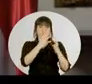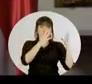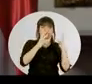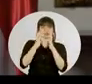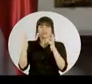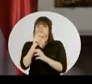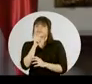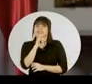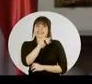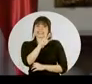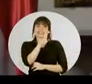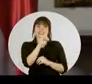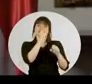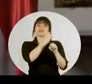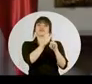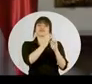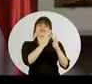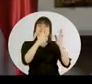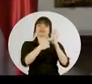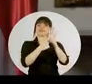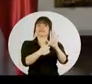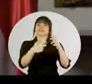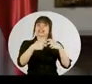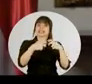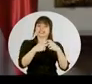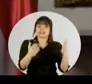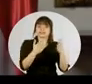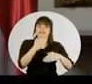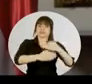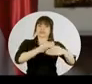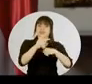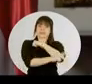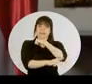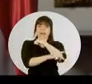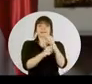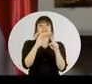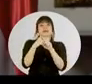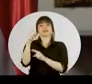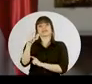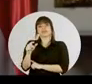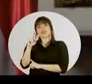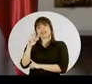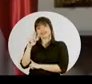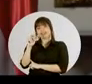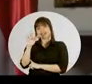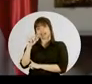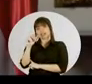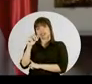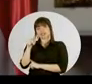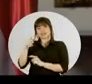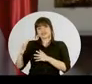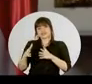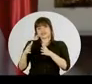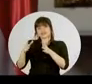gigantes, el ICE, institución emblema para generar electricidad y progreso para el país, y el río Reventazón, ese